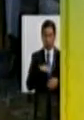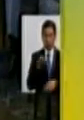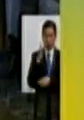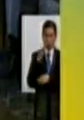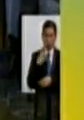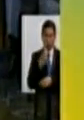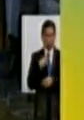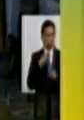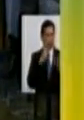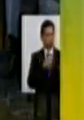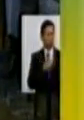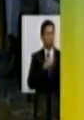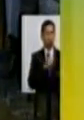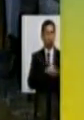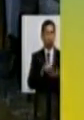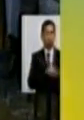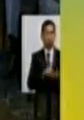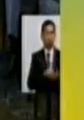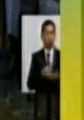En